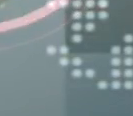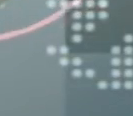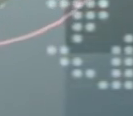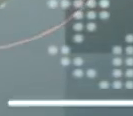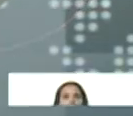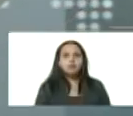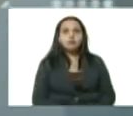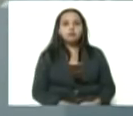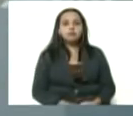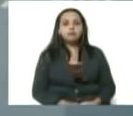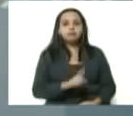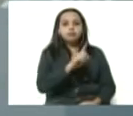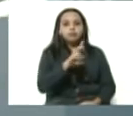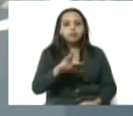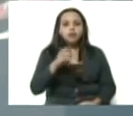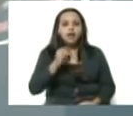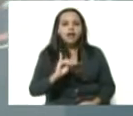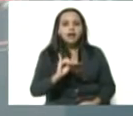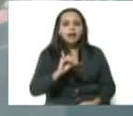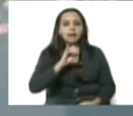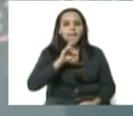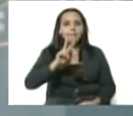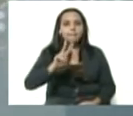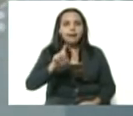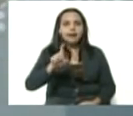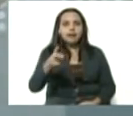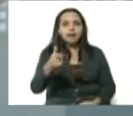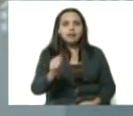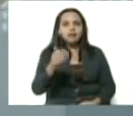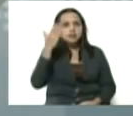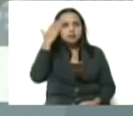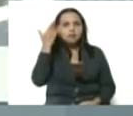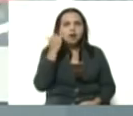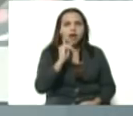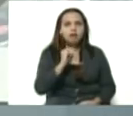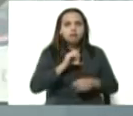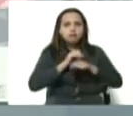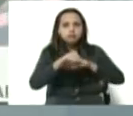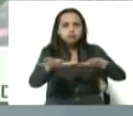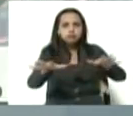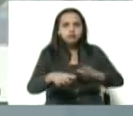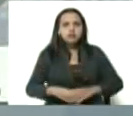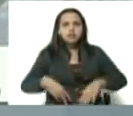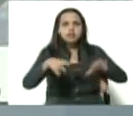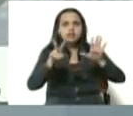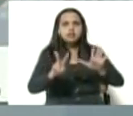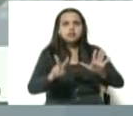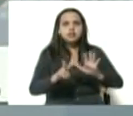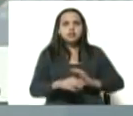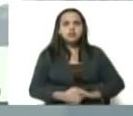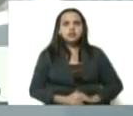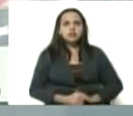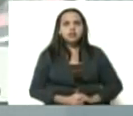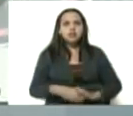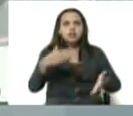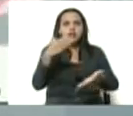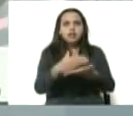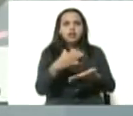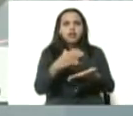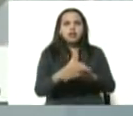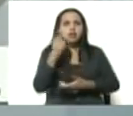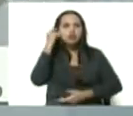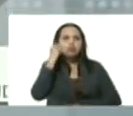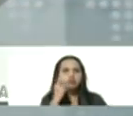también ha tenido persistentemente registrando casos. 7 casos en la parroquia Sucre, en